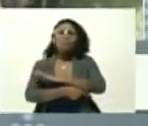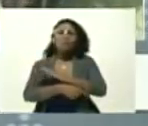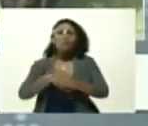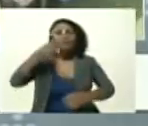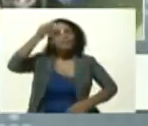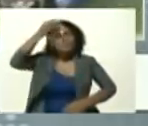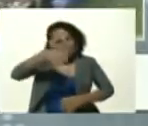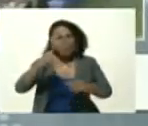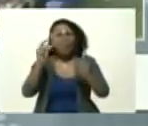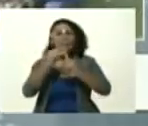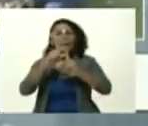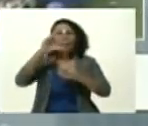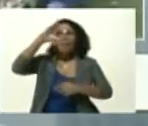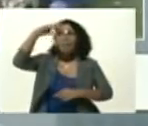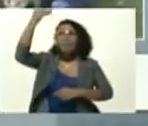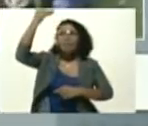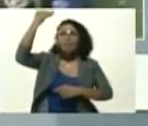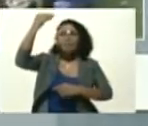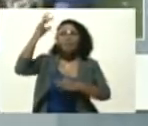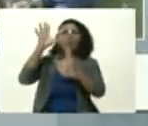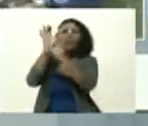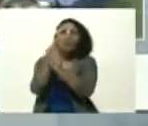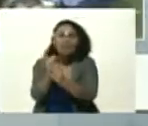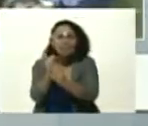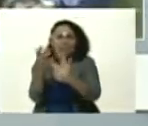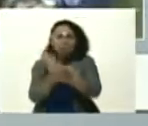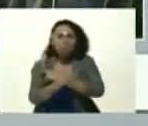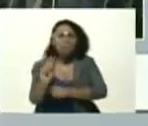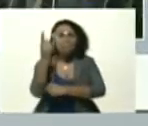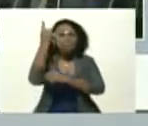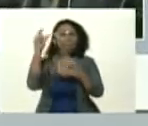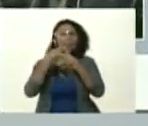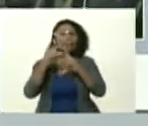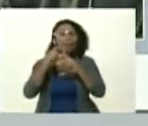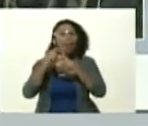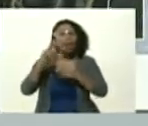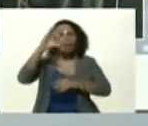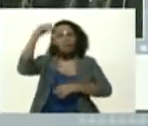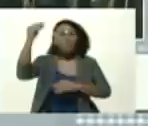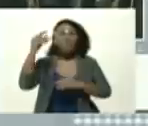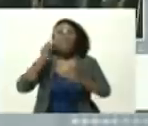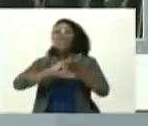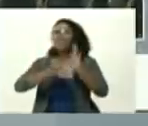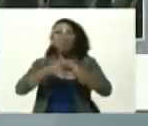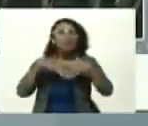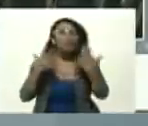creamos en la palabra de Dios, y la primera palabra de Dios es amor.